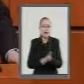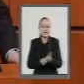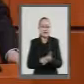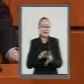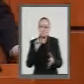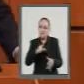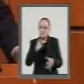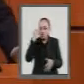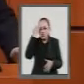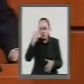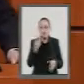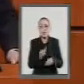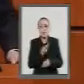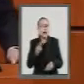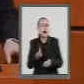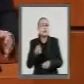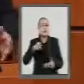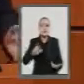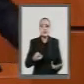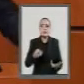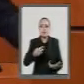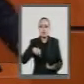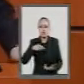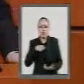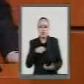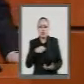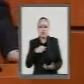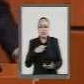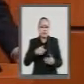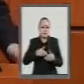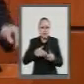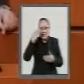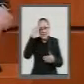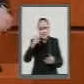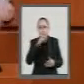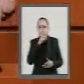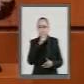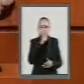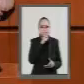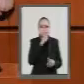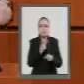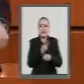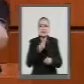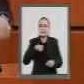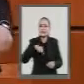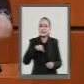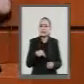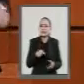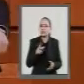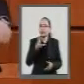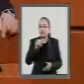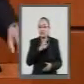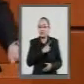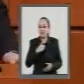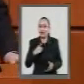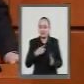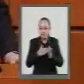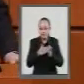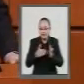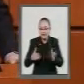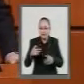Hoy no podemos darnos el lujo de mantener periodos de silencio tan largos como el que lamentablemente ocurrió